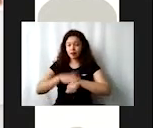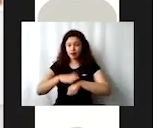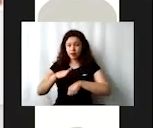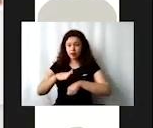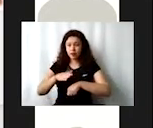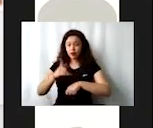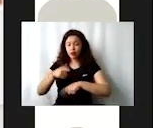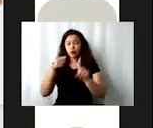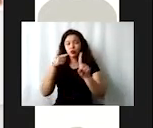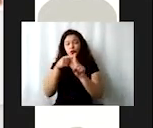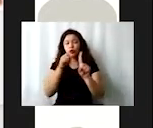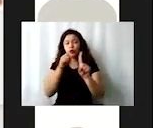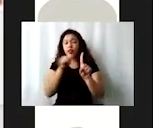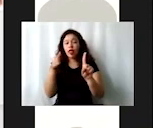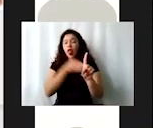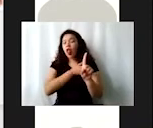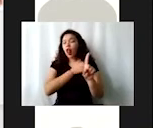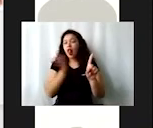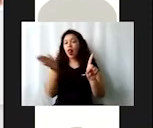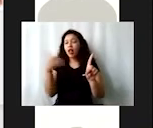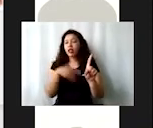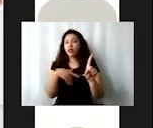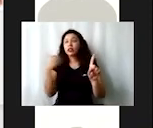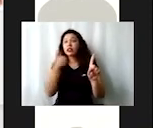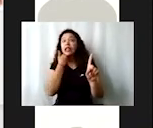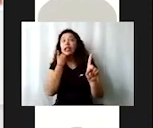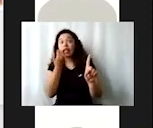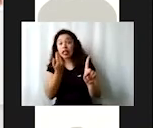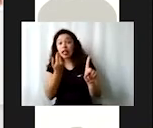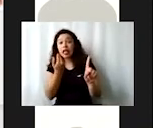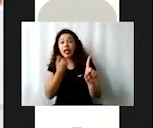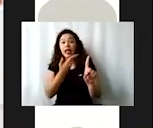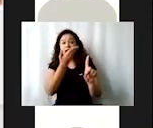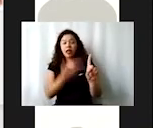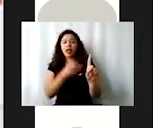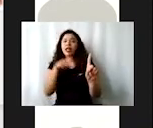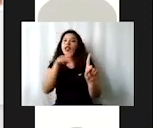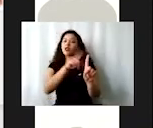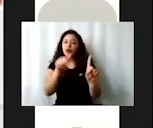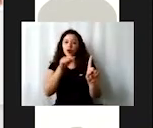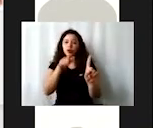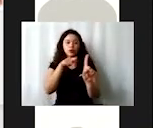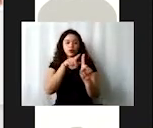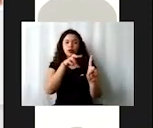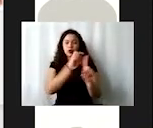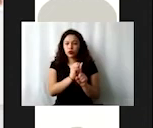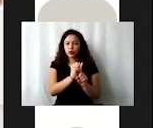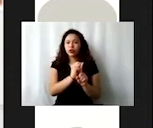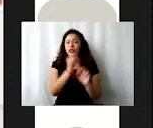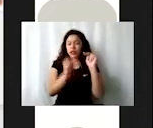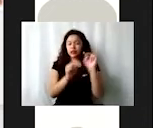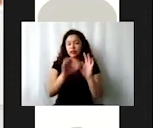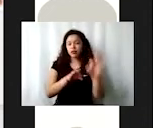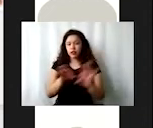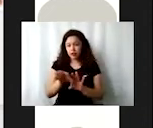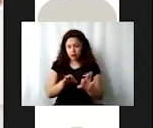vista de esas expectativas y el objetivo al que tú quieres llegar con cada uno de estos puestos. ¿De qué